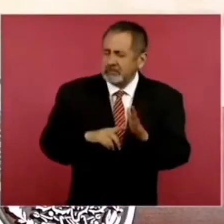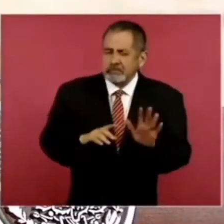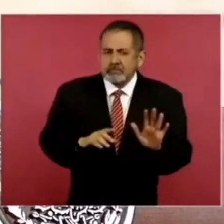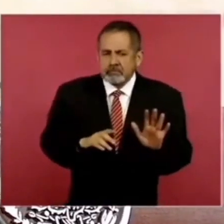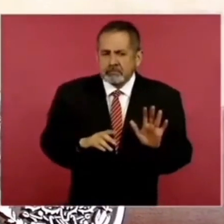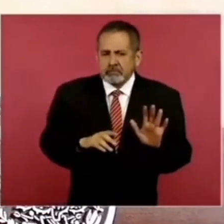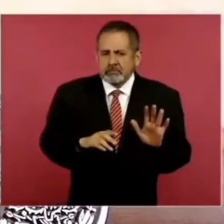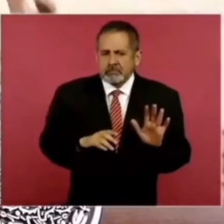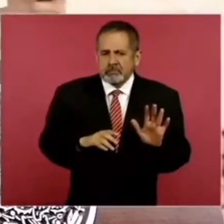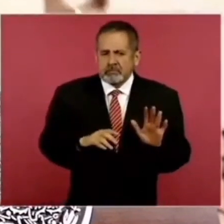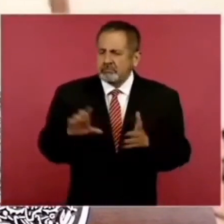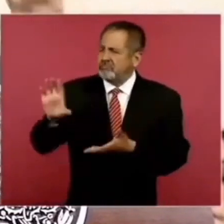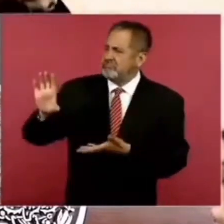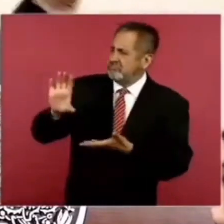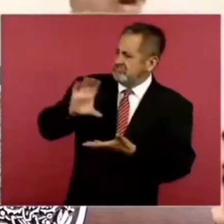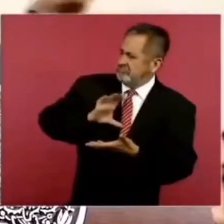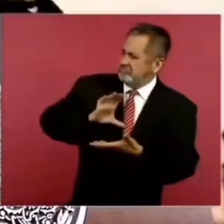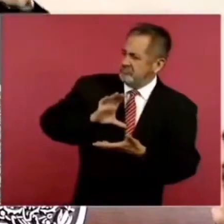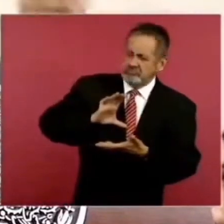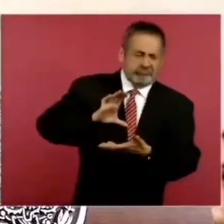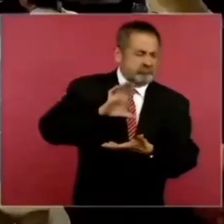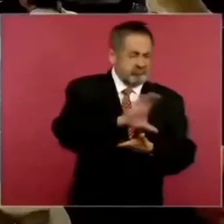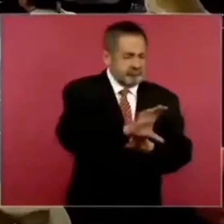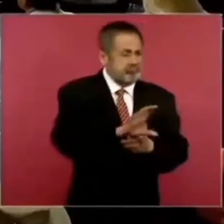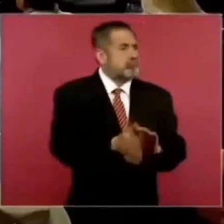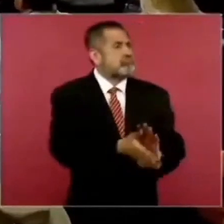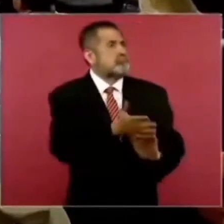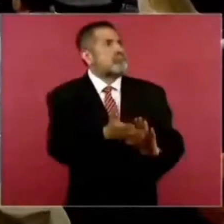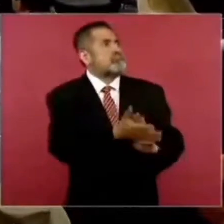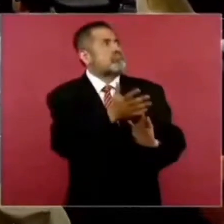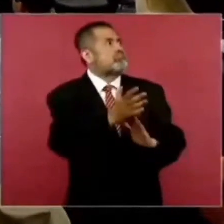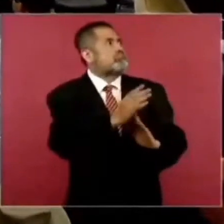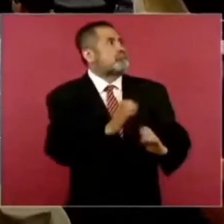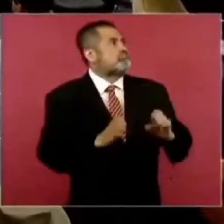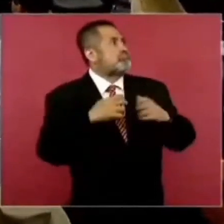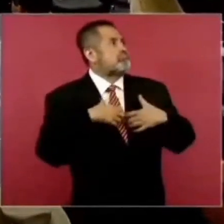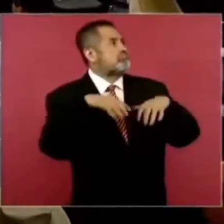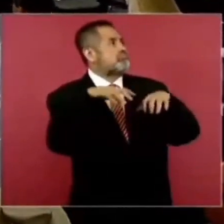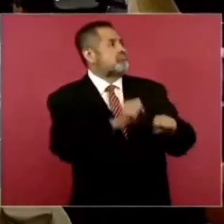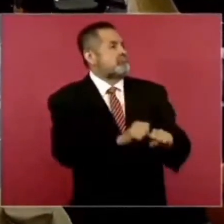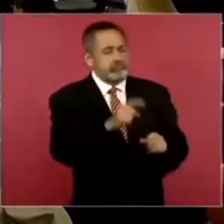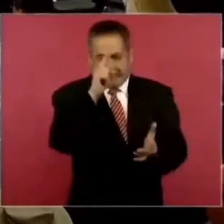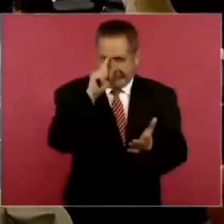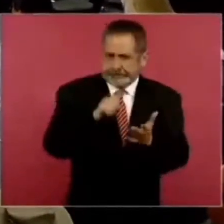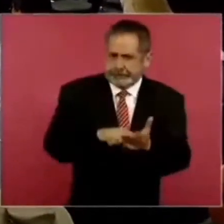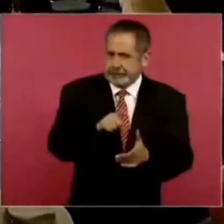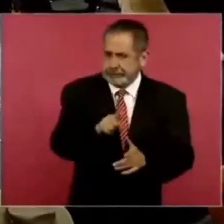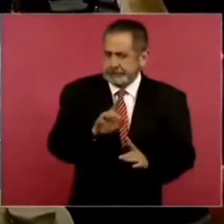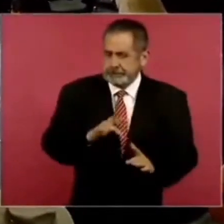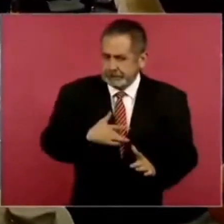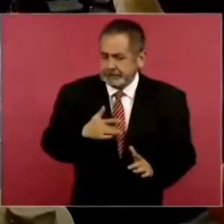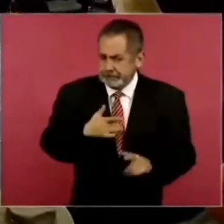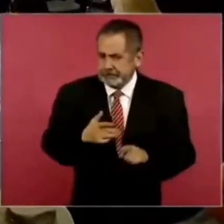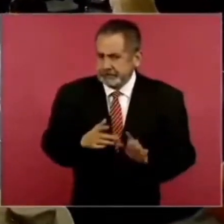hechos con el presupuesto que se les entregaba.